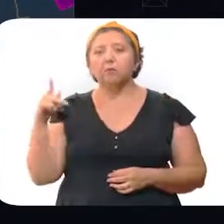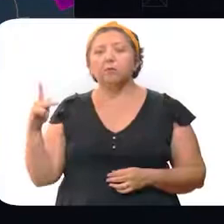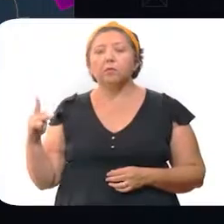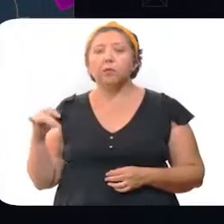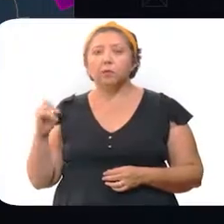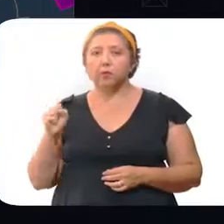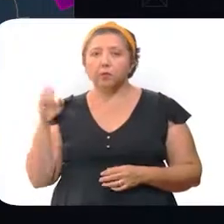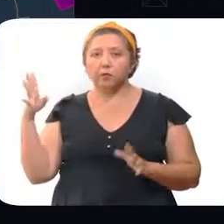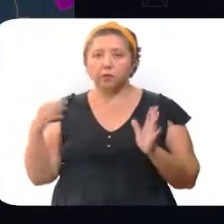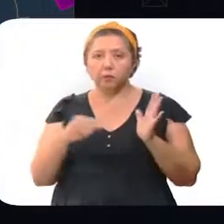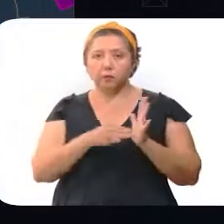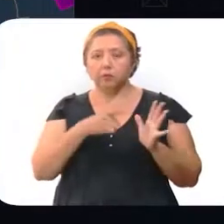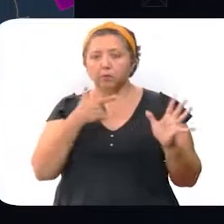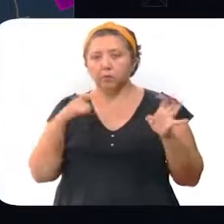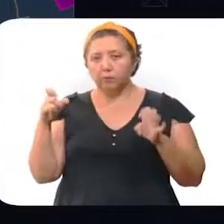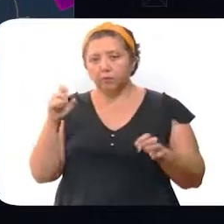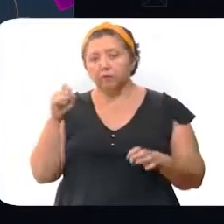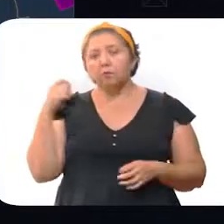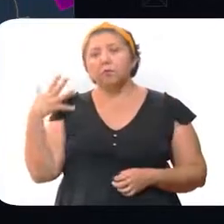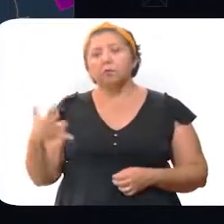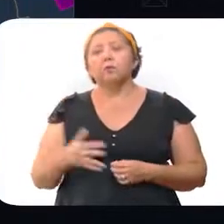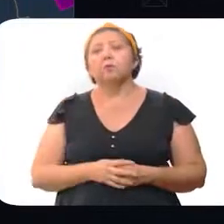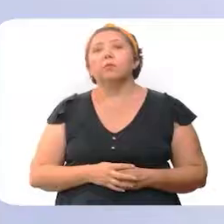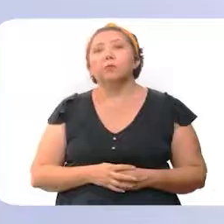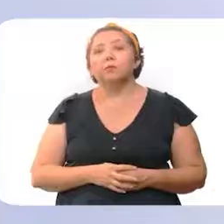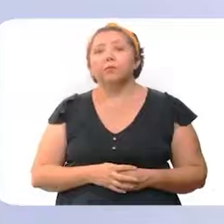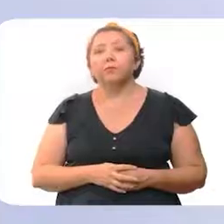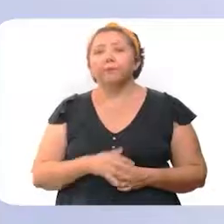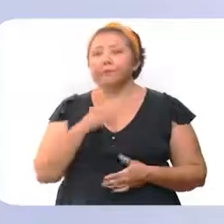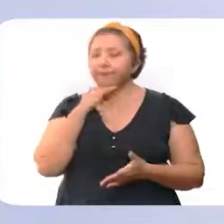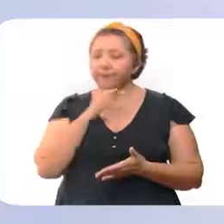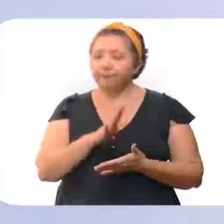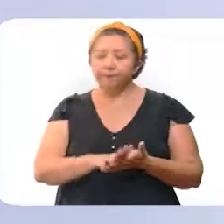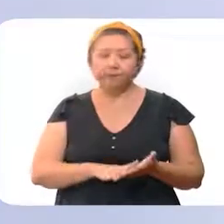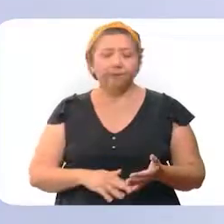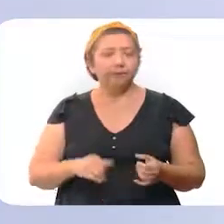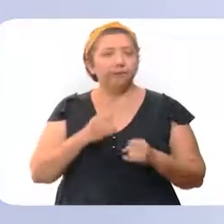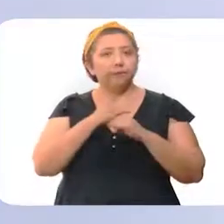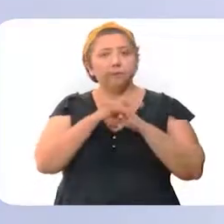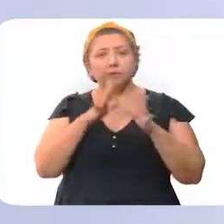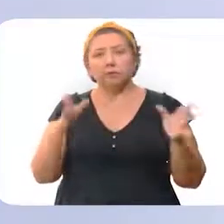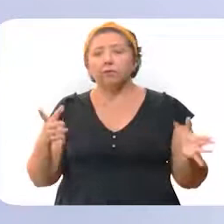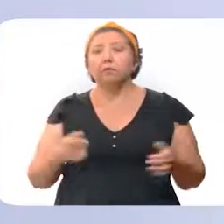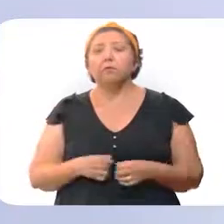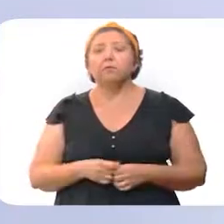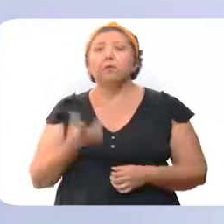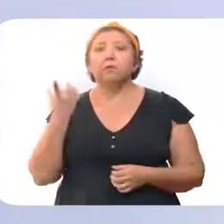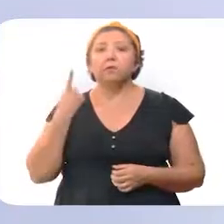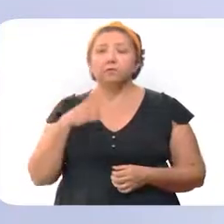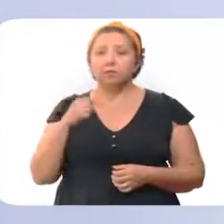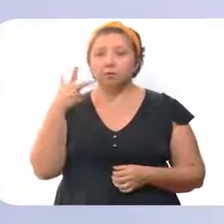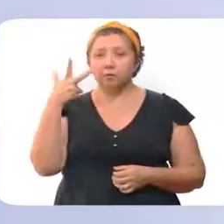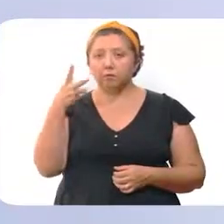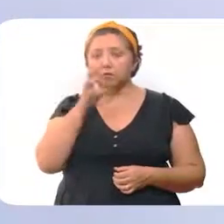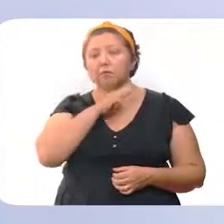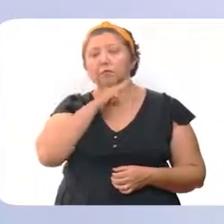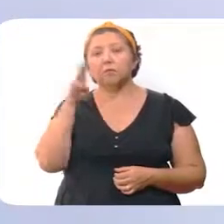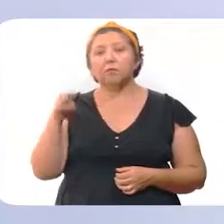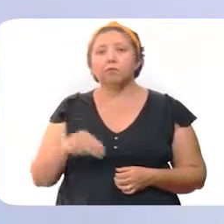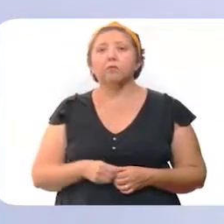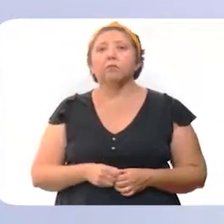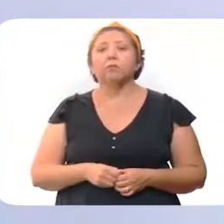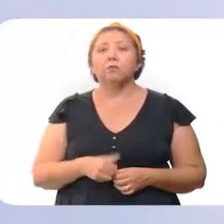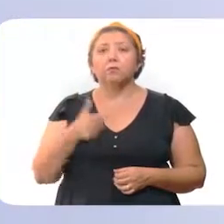la zona poniente 4.725. Lamentablemente en este parte médico informamos de 8